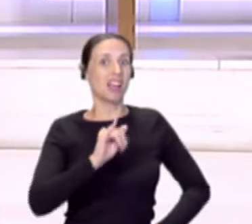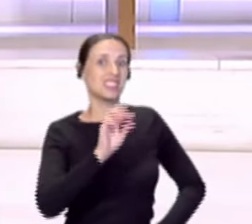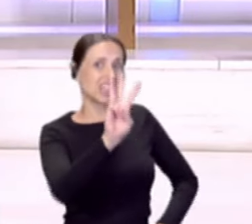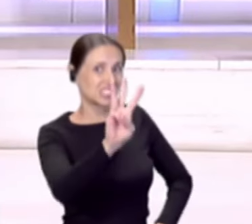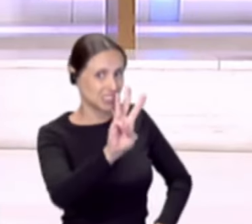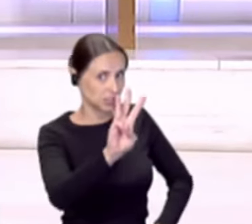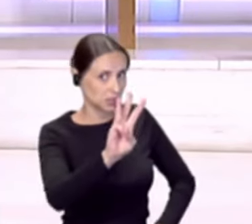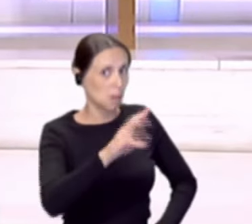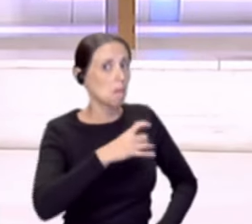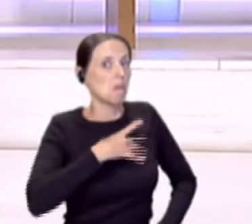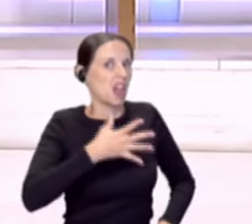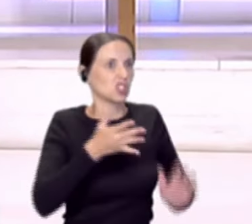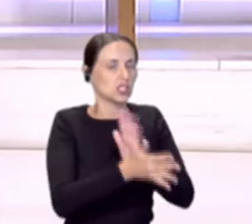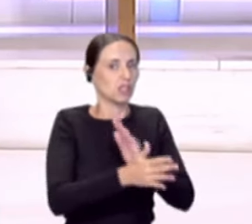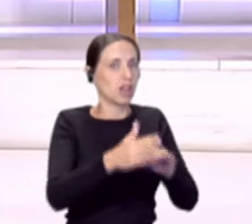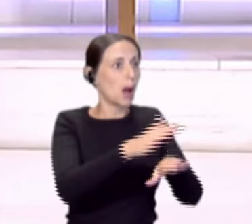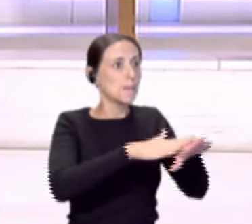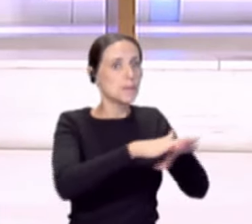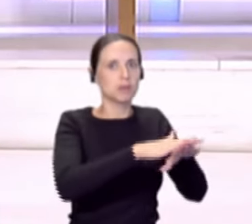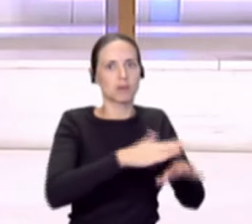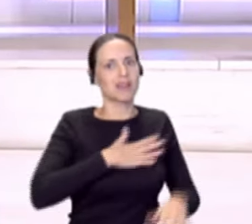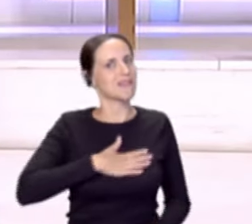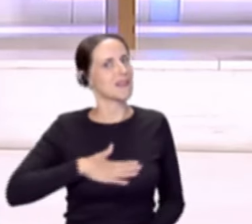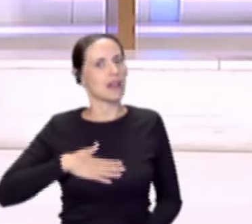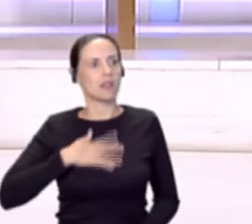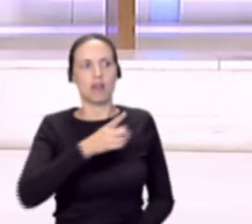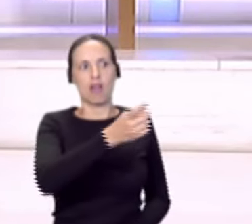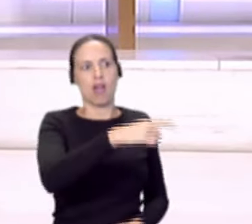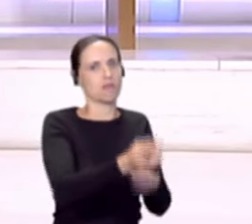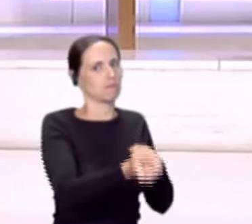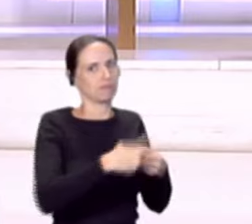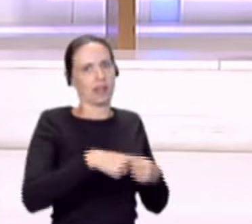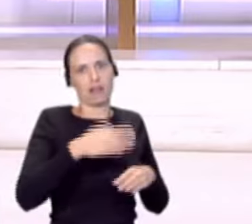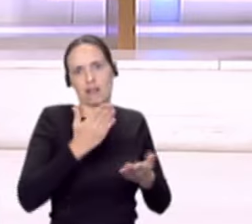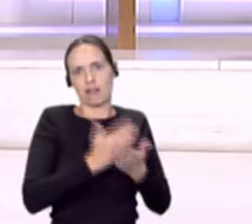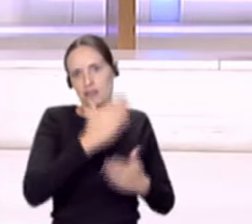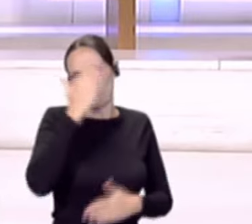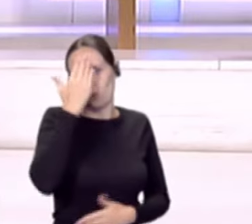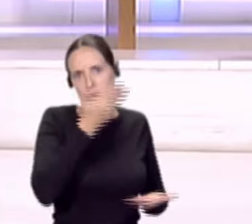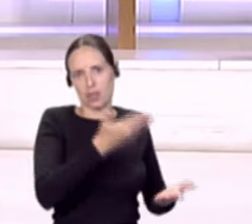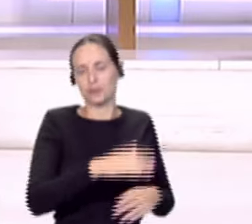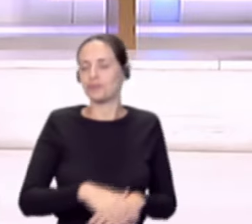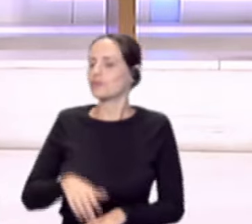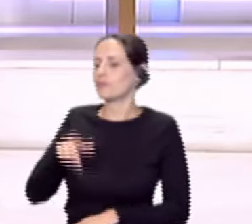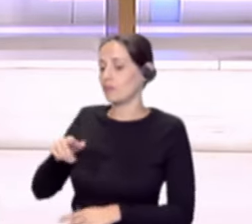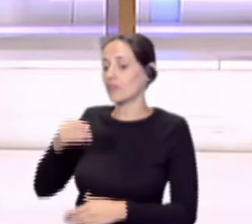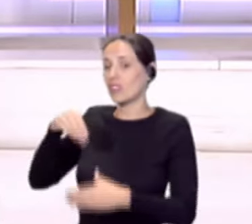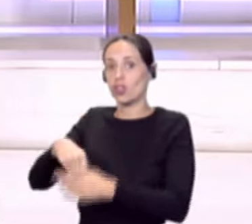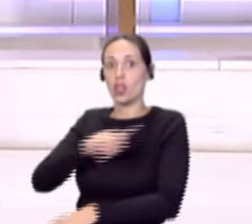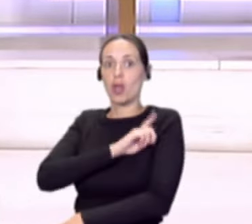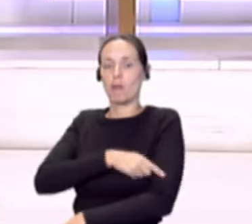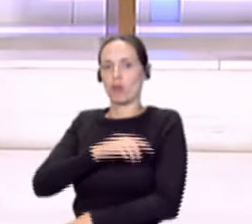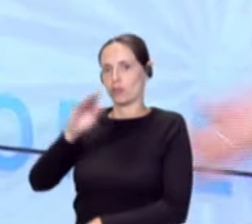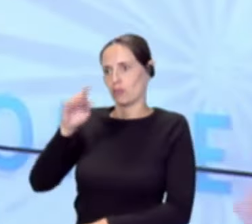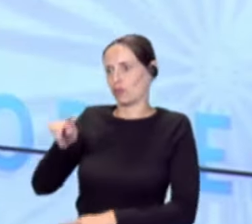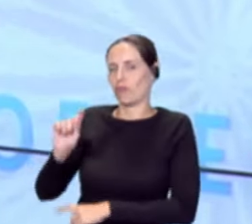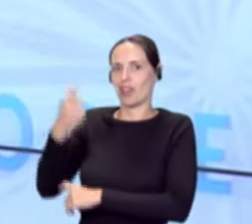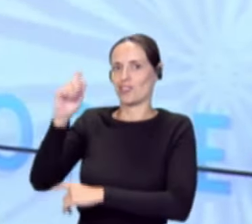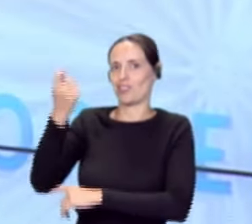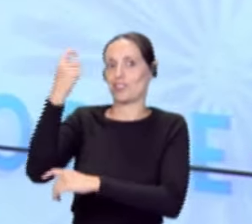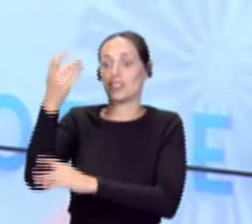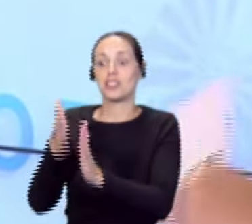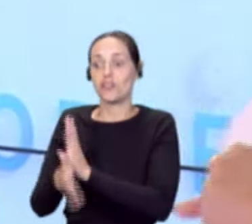estamos encantados, vamos, estamos todos encantados. Bueno. Son parte fundamental de la clase. Porque Laura, tú has conseguido muchísimos éxitos en este deporte. Entiendo que, por ejemplo, para ellos o para los diferentes